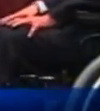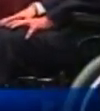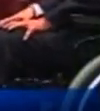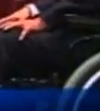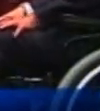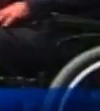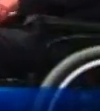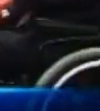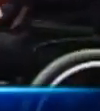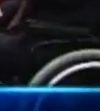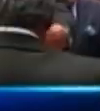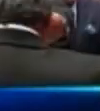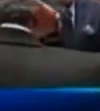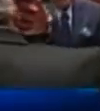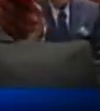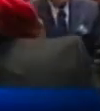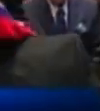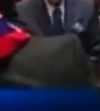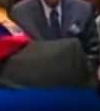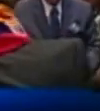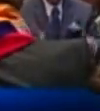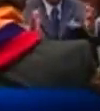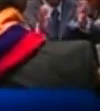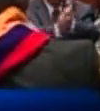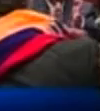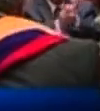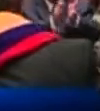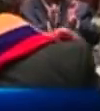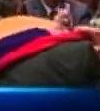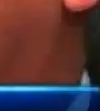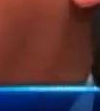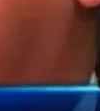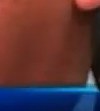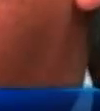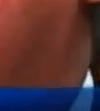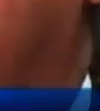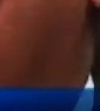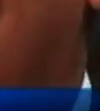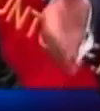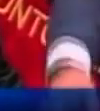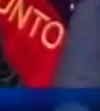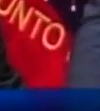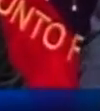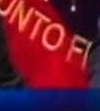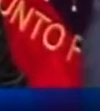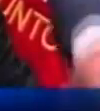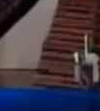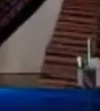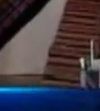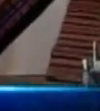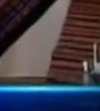Pasados 10 años, la banda presidencial cambió de manos y esto significó una nueva política que difiere de las puertas cerradas y la imposición